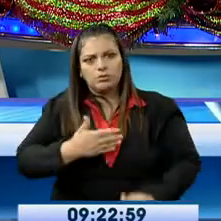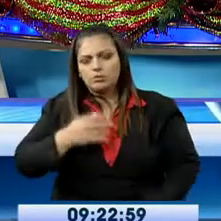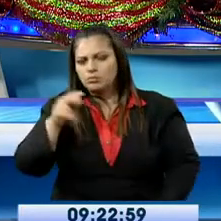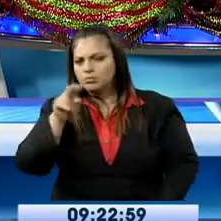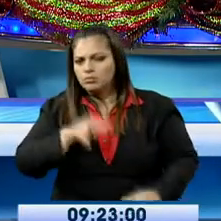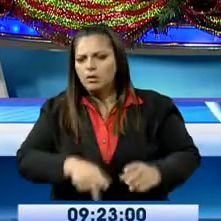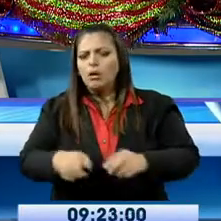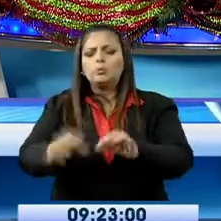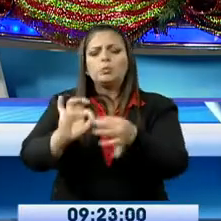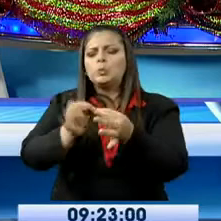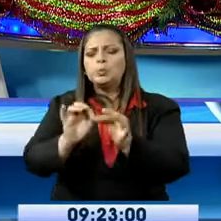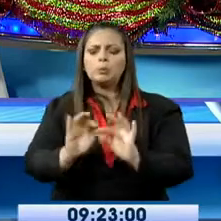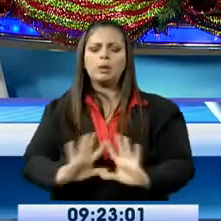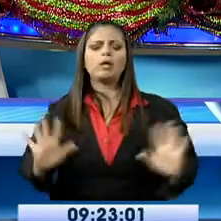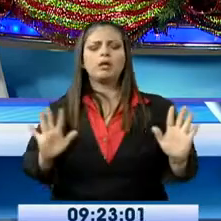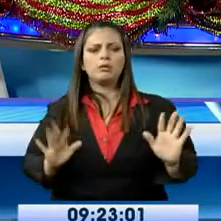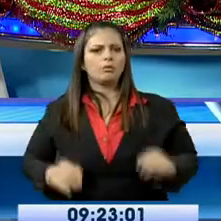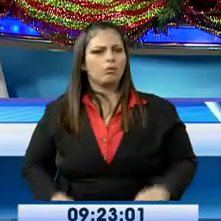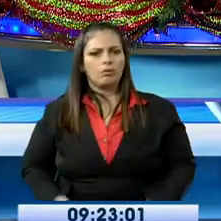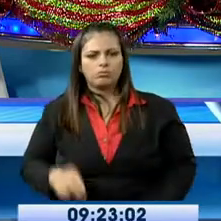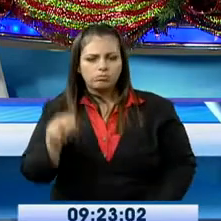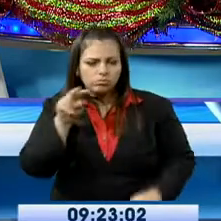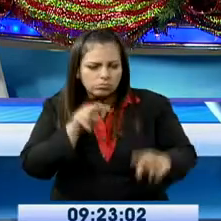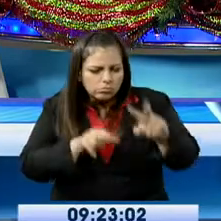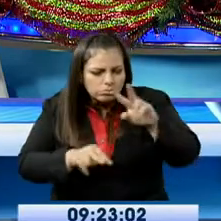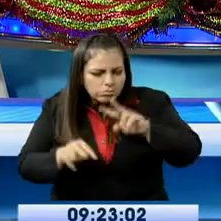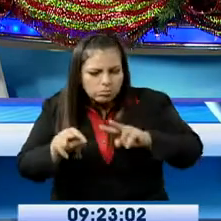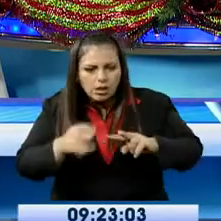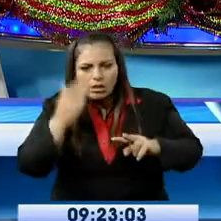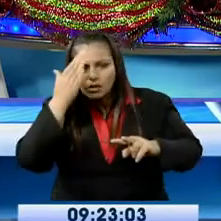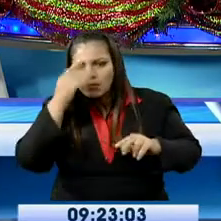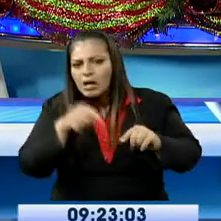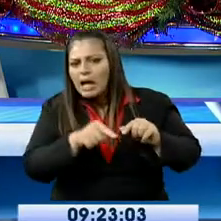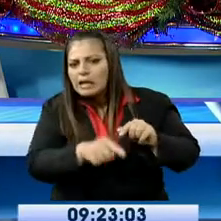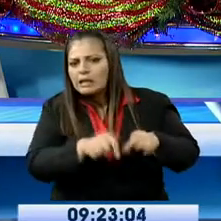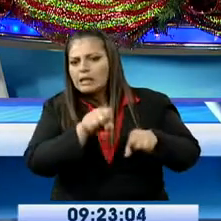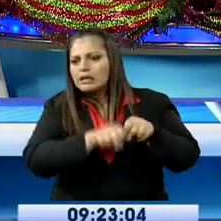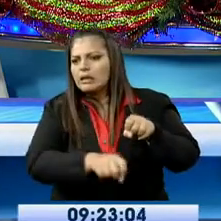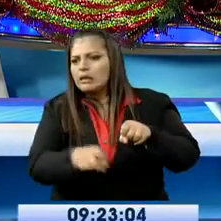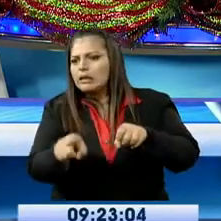daño mayor. Yo espero que no, pero no cabe, no está de más de pronto una inspección minuciosa.